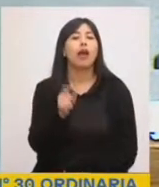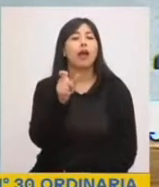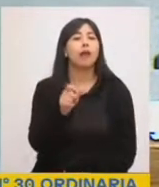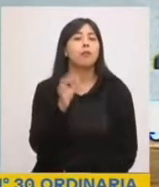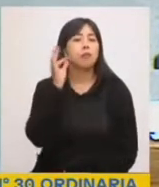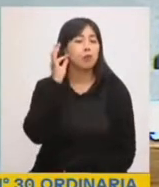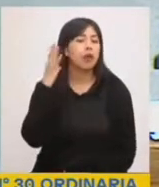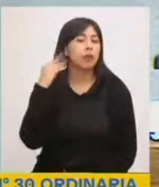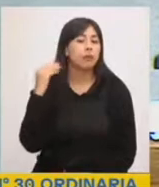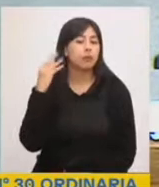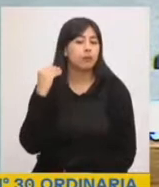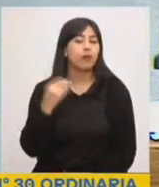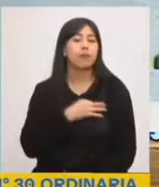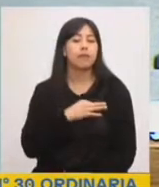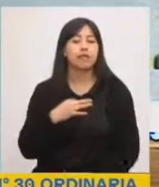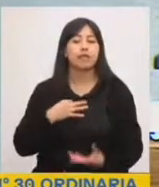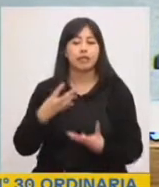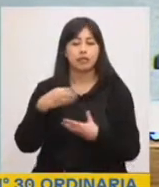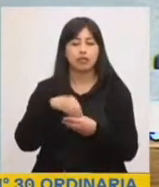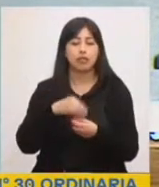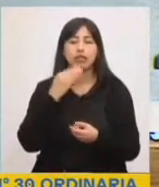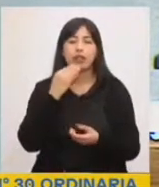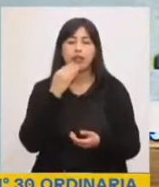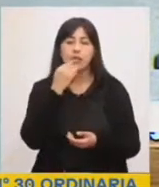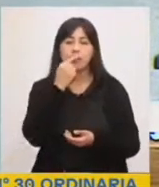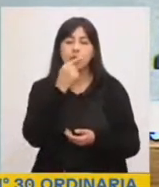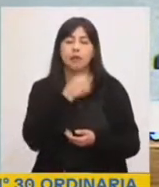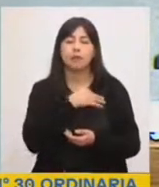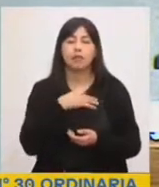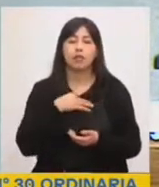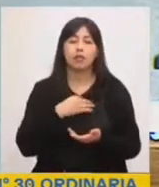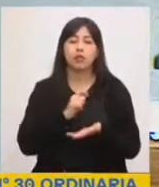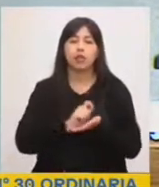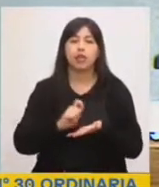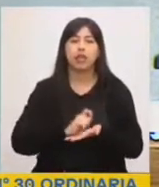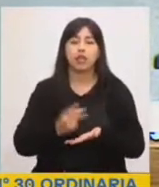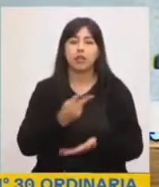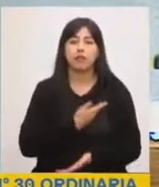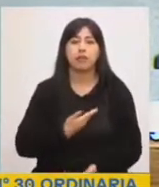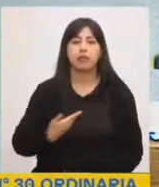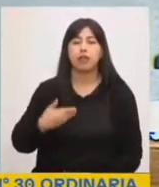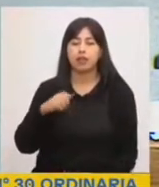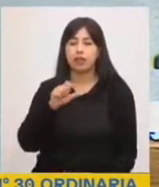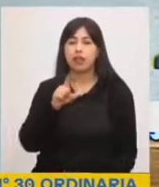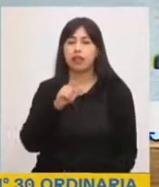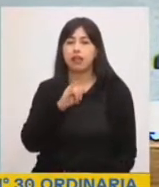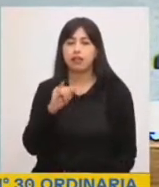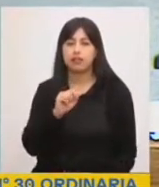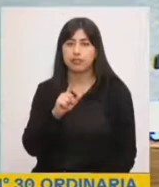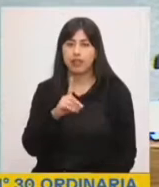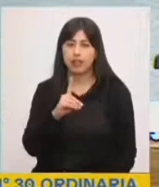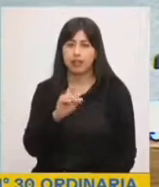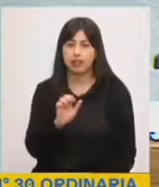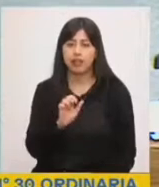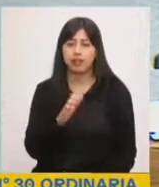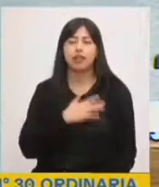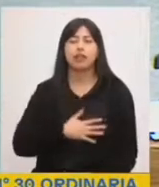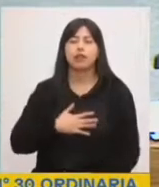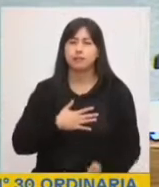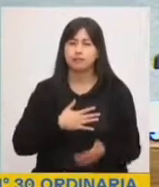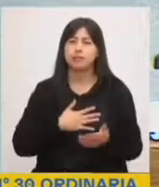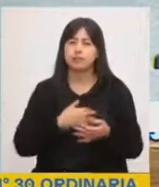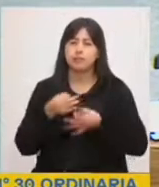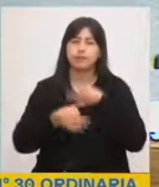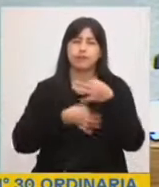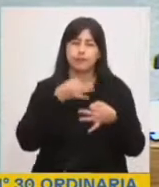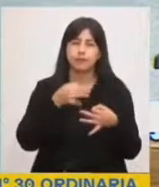Tohá, y del ministro secretario general de la Presidencia, Álvaro Elizalde. Quiero resaltar el arduo trabajo de